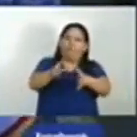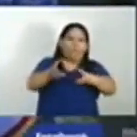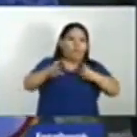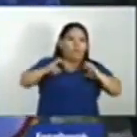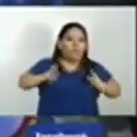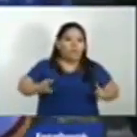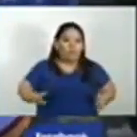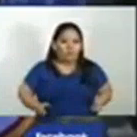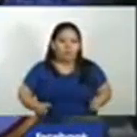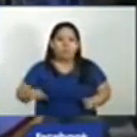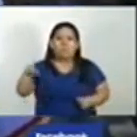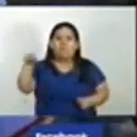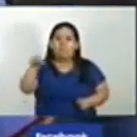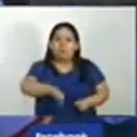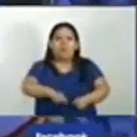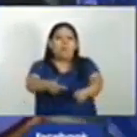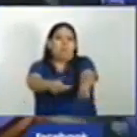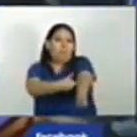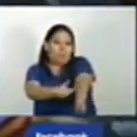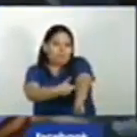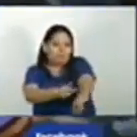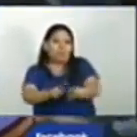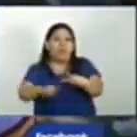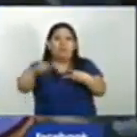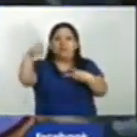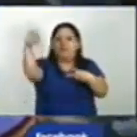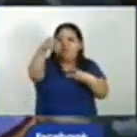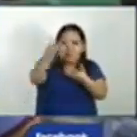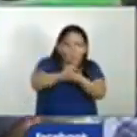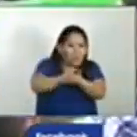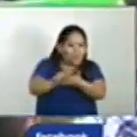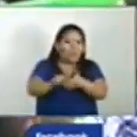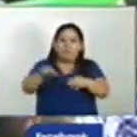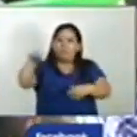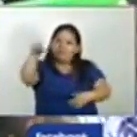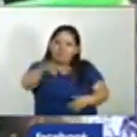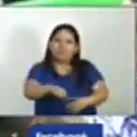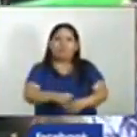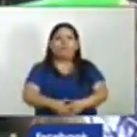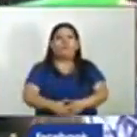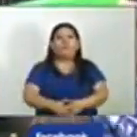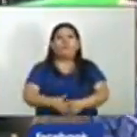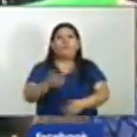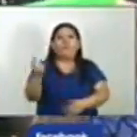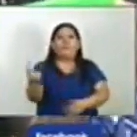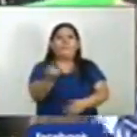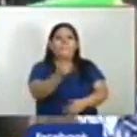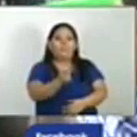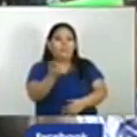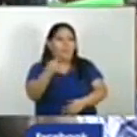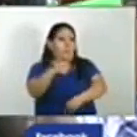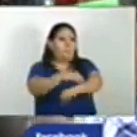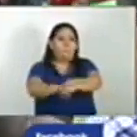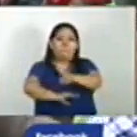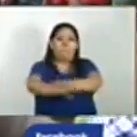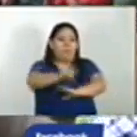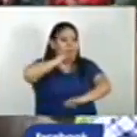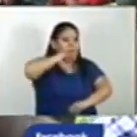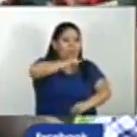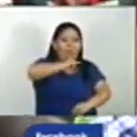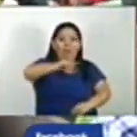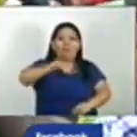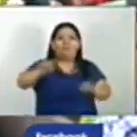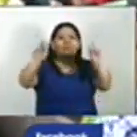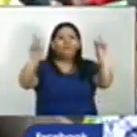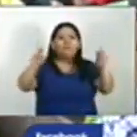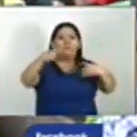de salud deplorable, un esquema educativo deplorable. Entonces, hay miles de personas que han sido capturadas de manera arbitraria en el contexto del